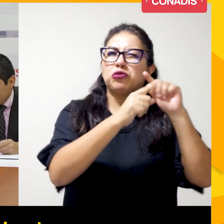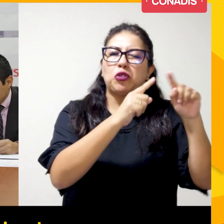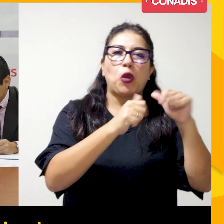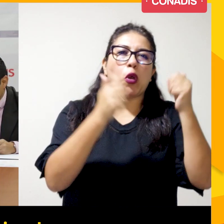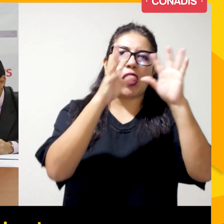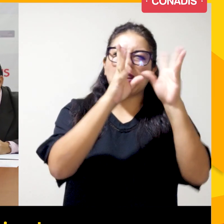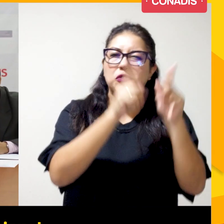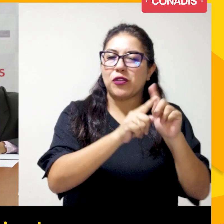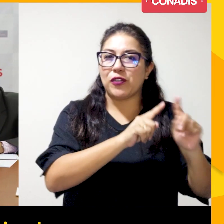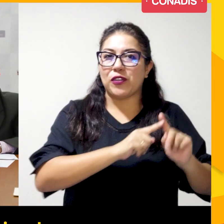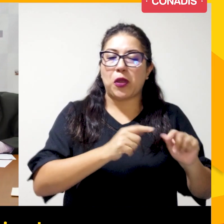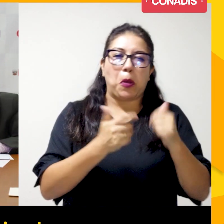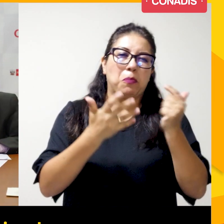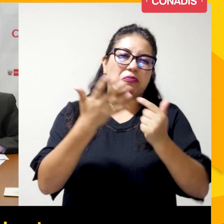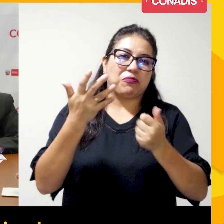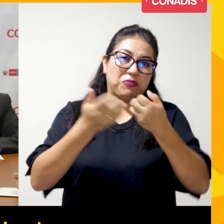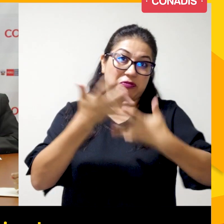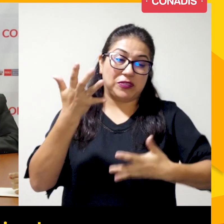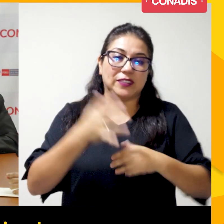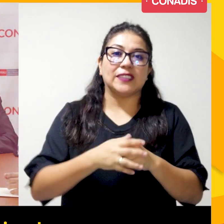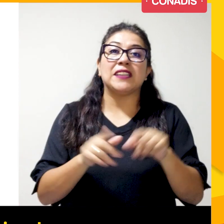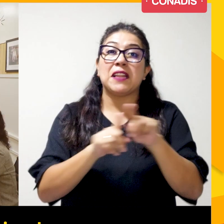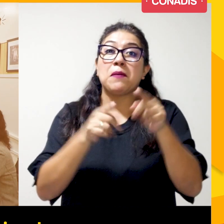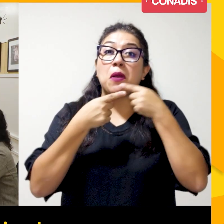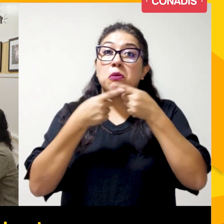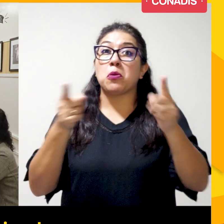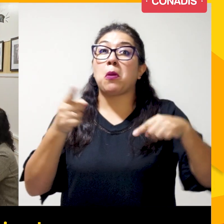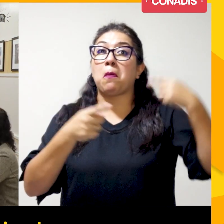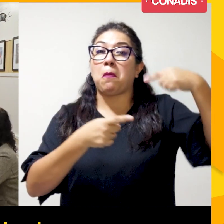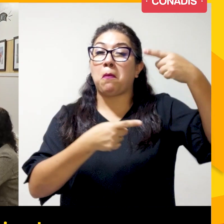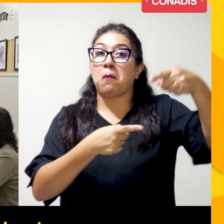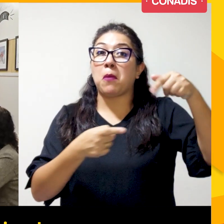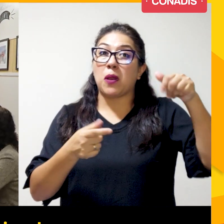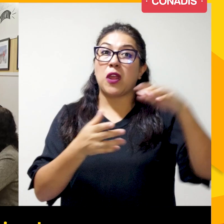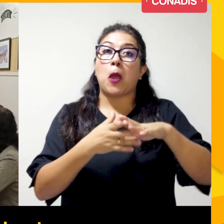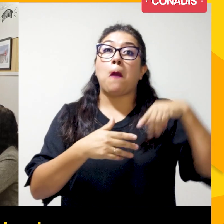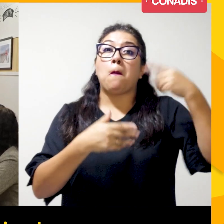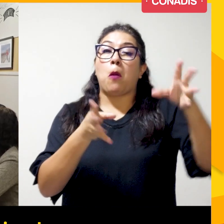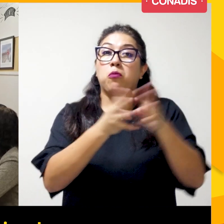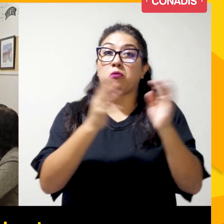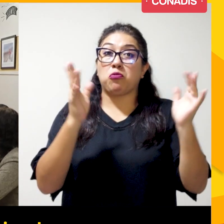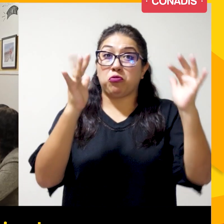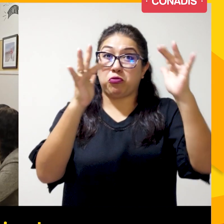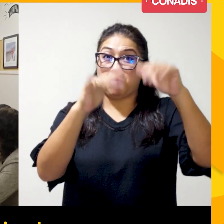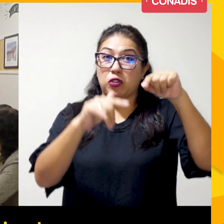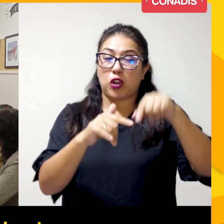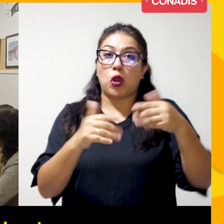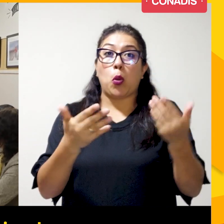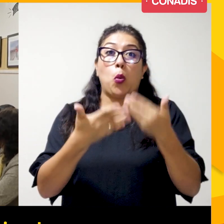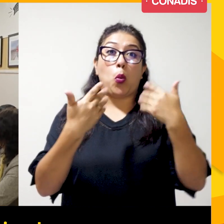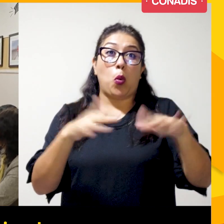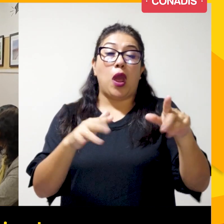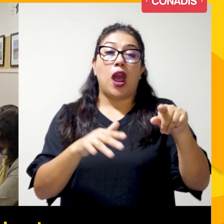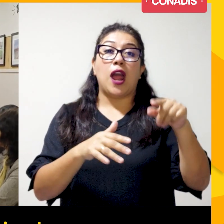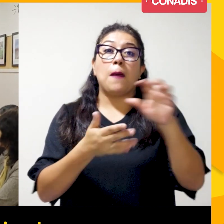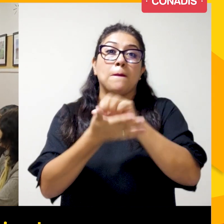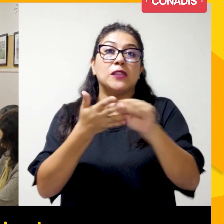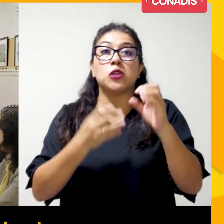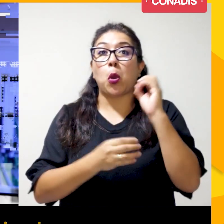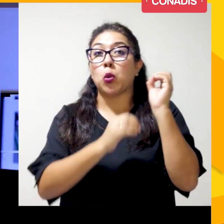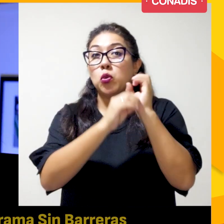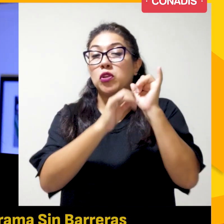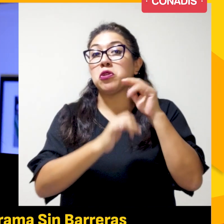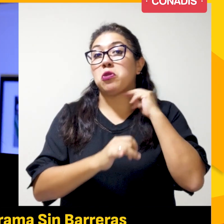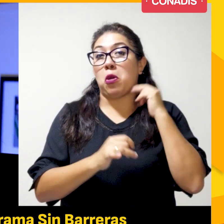otros. También anunciaron la realización del próximo Congreso ULAC, que tendrá sede en nuestro país en los meses de octubre y